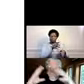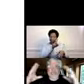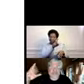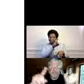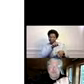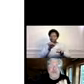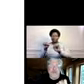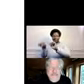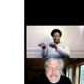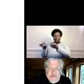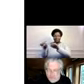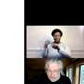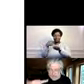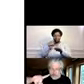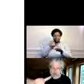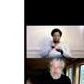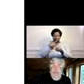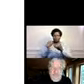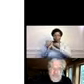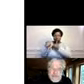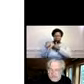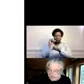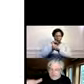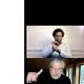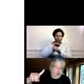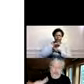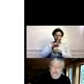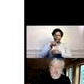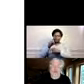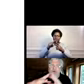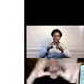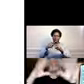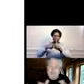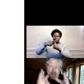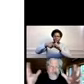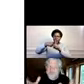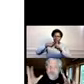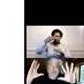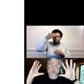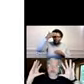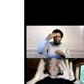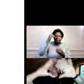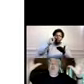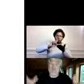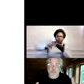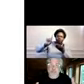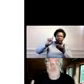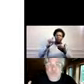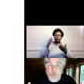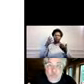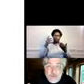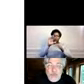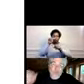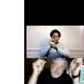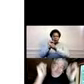ese periodo, claro que sí. Tuvimos que entender cómo lidar con protección. Disculpe, equipo de protección personal. Cómo